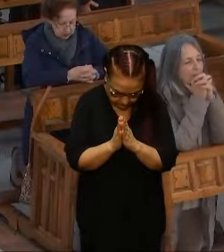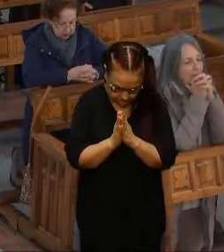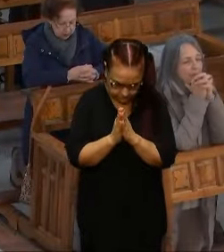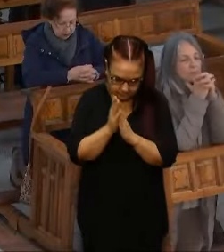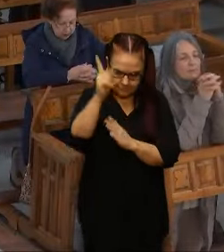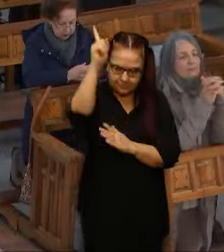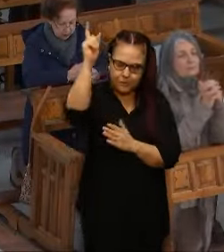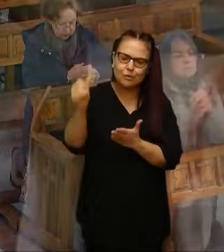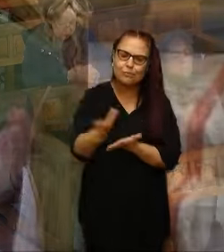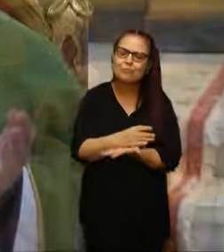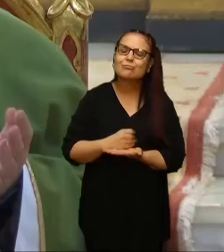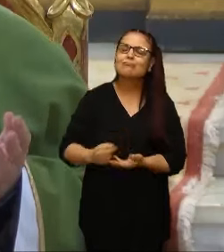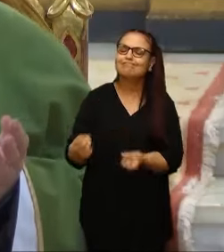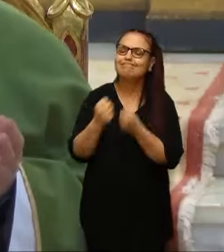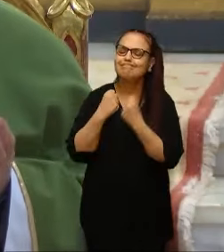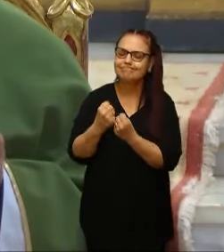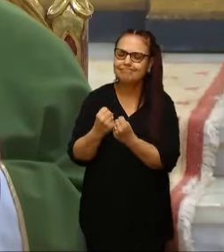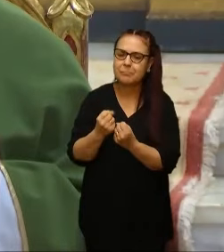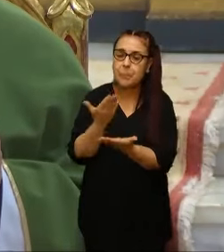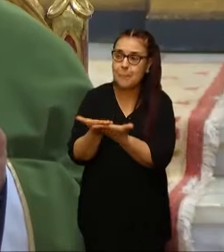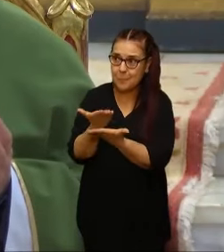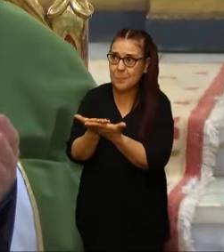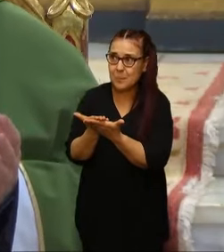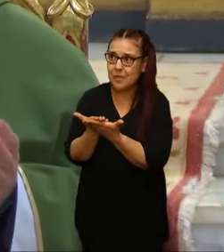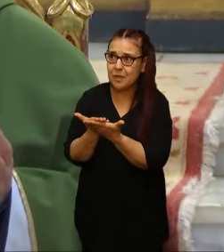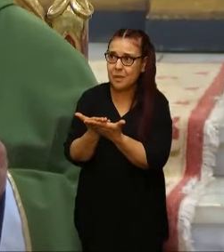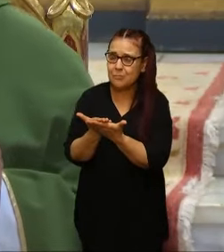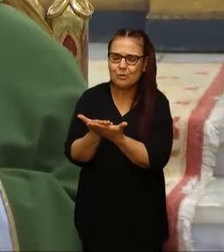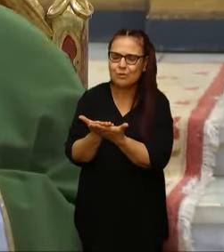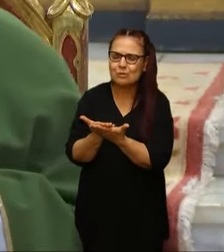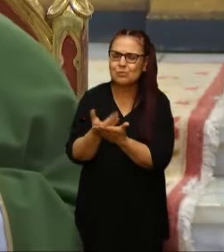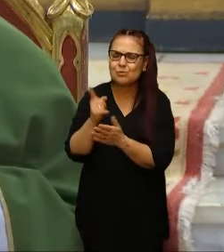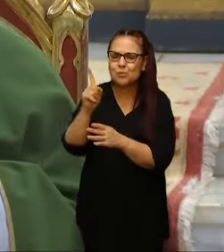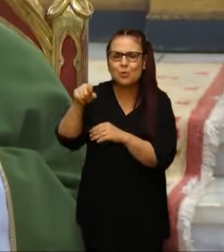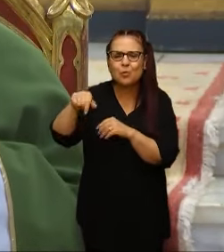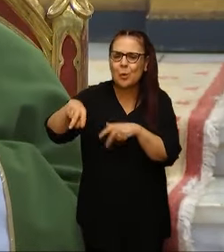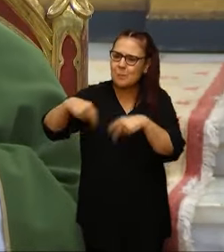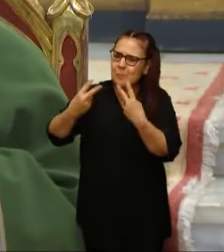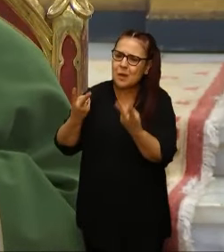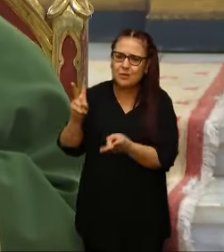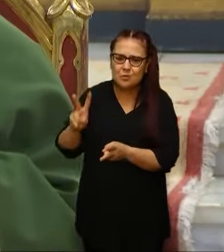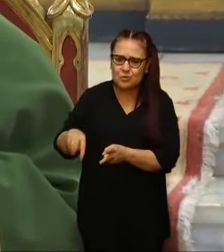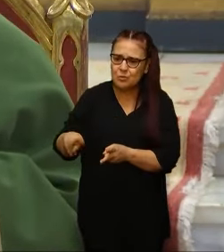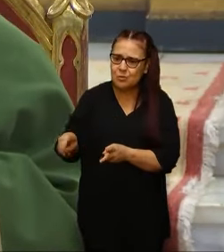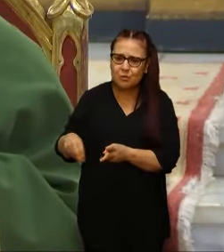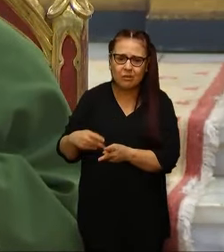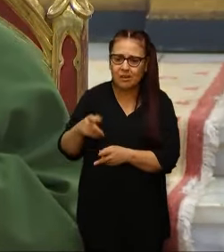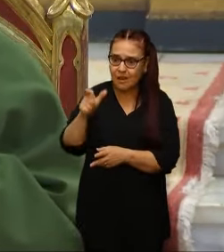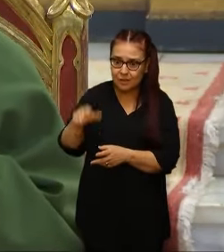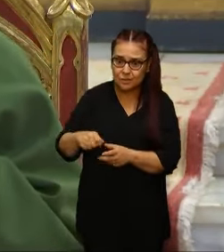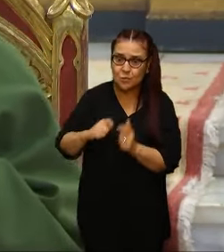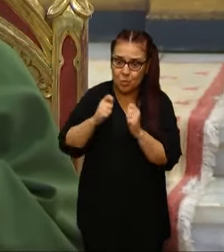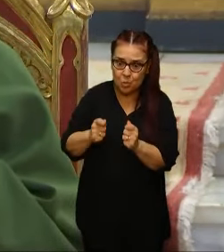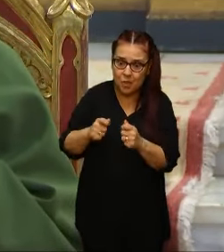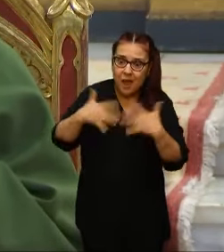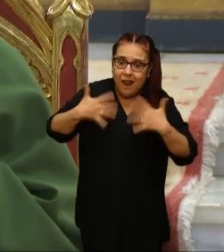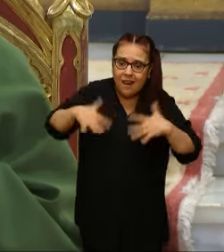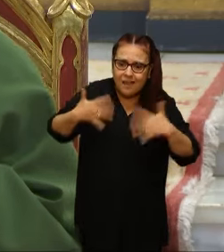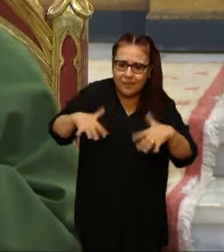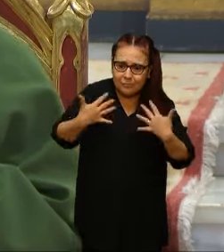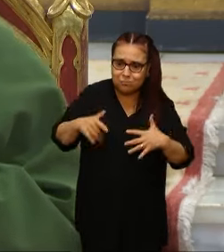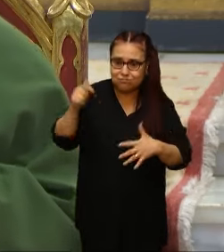Dios Todopoderoso, te pedimos que nunca permitas a los que concedes alegrarse en